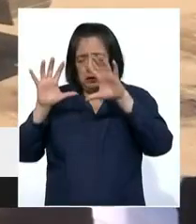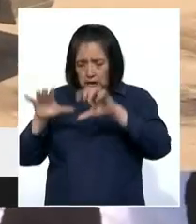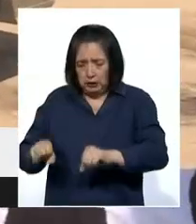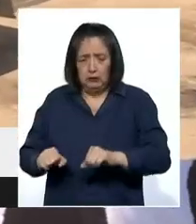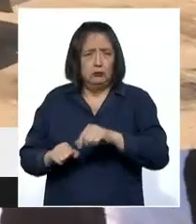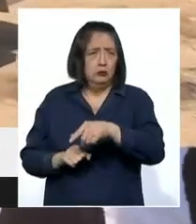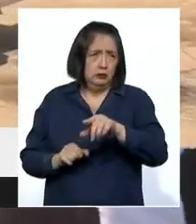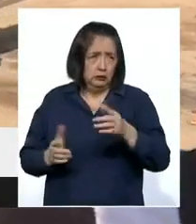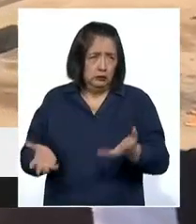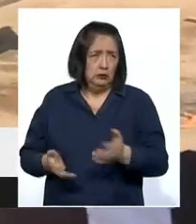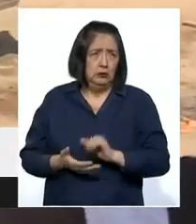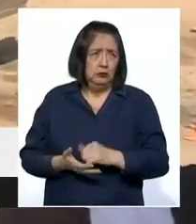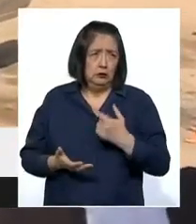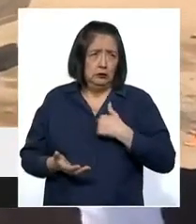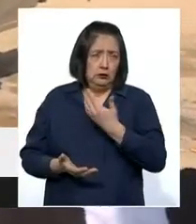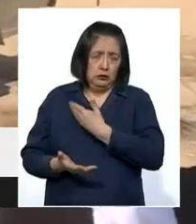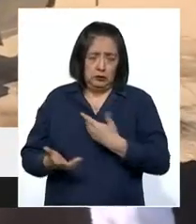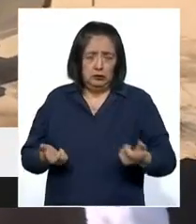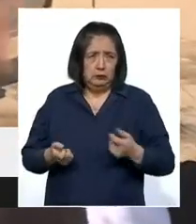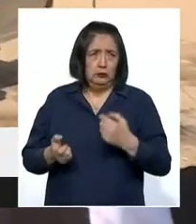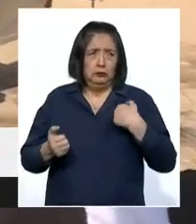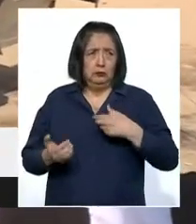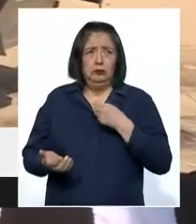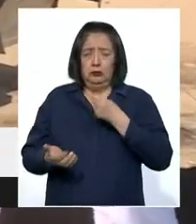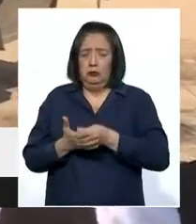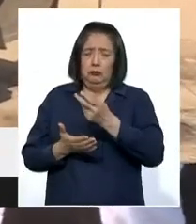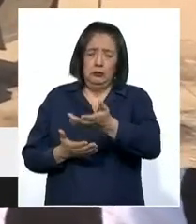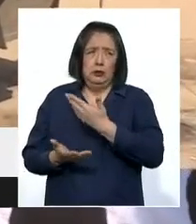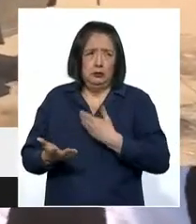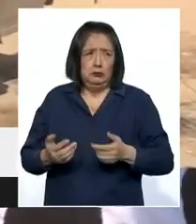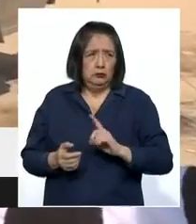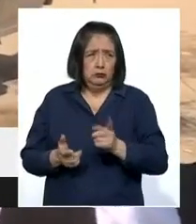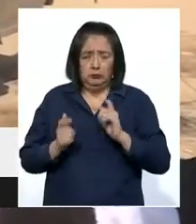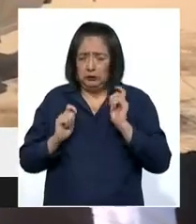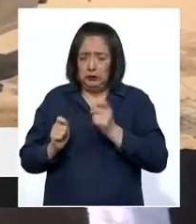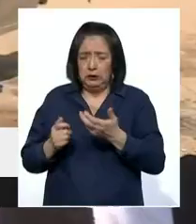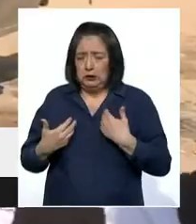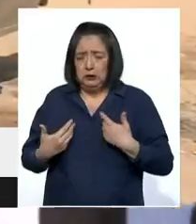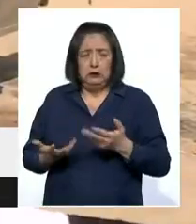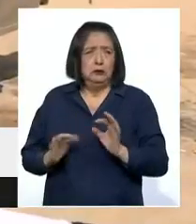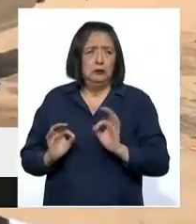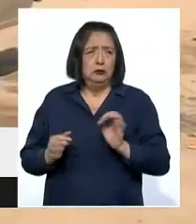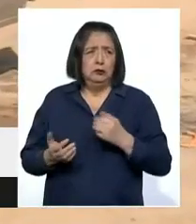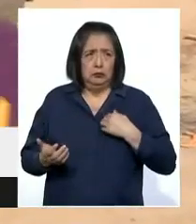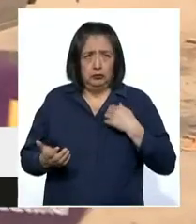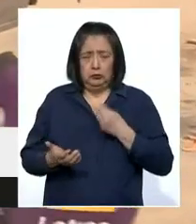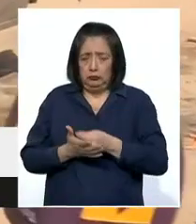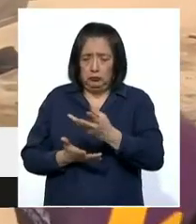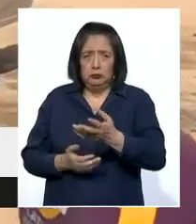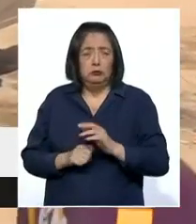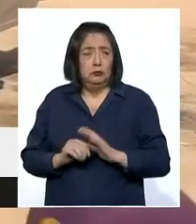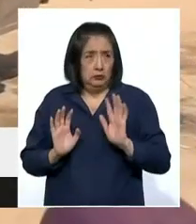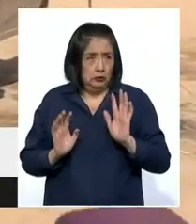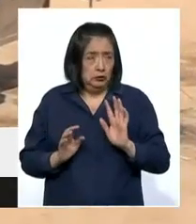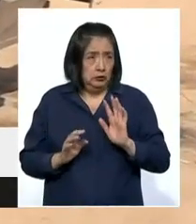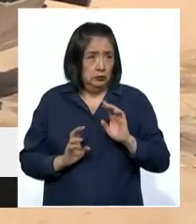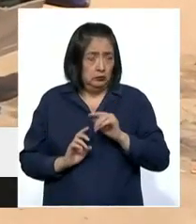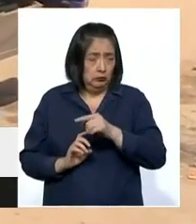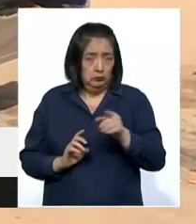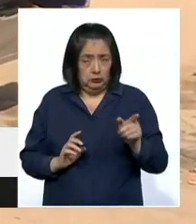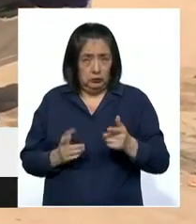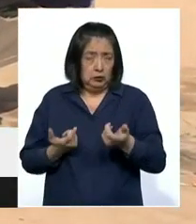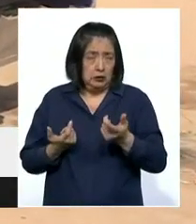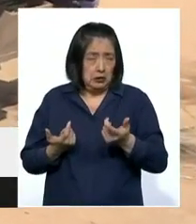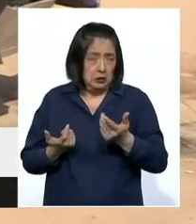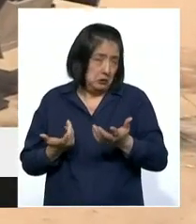y si es del Estado nosotros queremos comprar el estado no quiero que me regalen nada a mí Yo quiero comprarle al estado y le plantearían usted